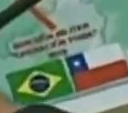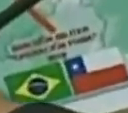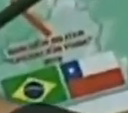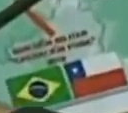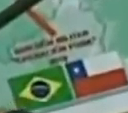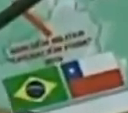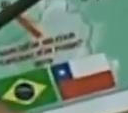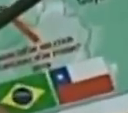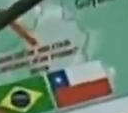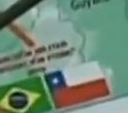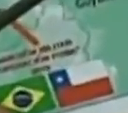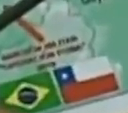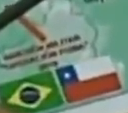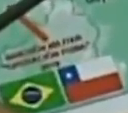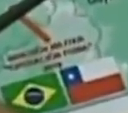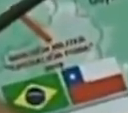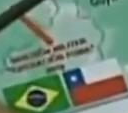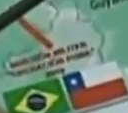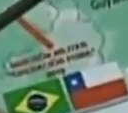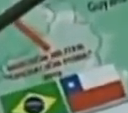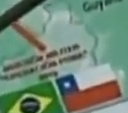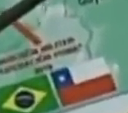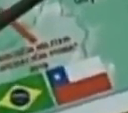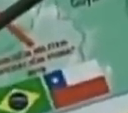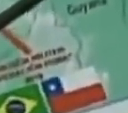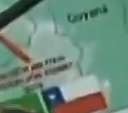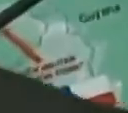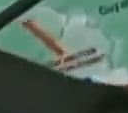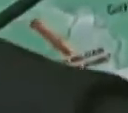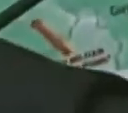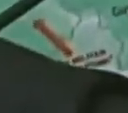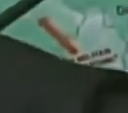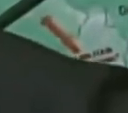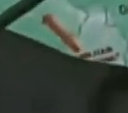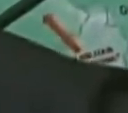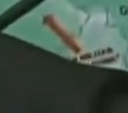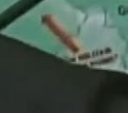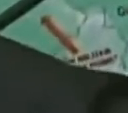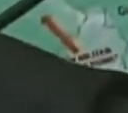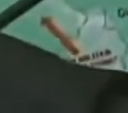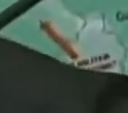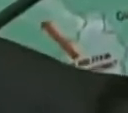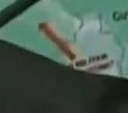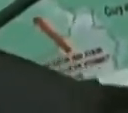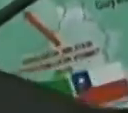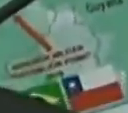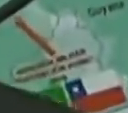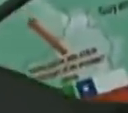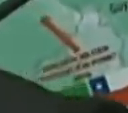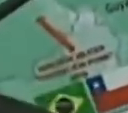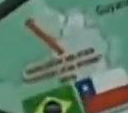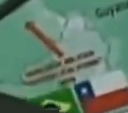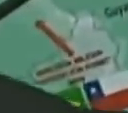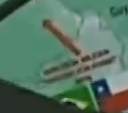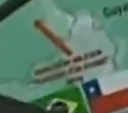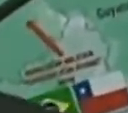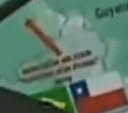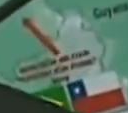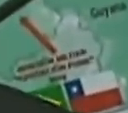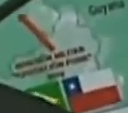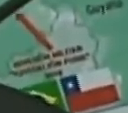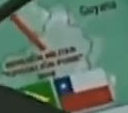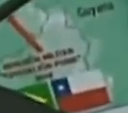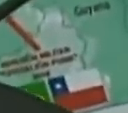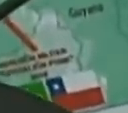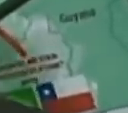con terroristas, narcotraficantes, las llamadas TANCOL, con campamentos amparados por el narcotráfico, con campamentos de